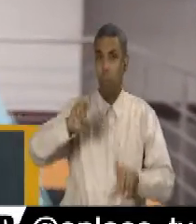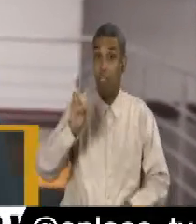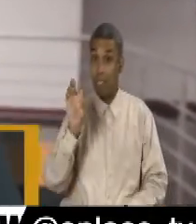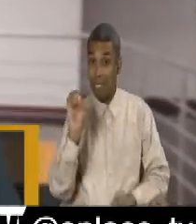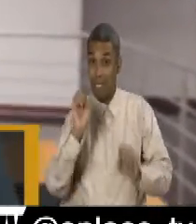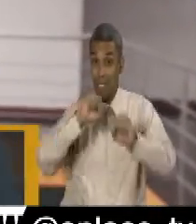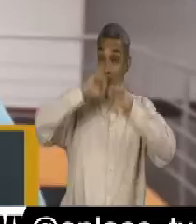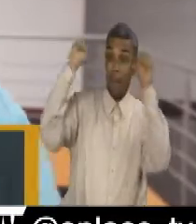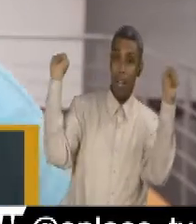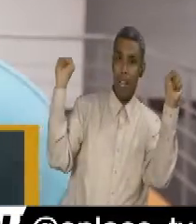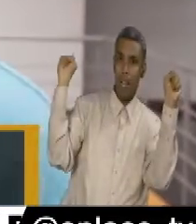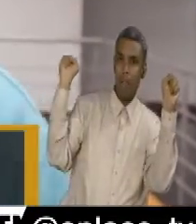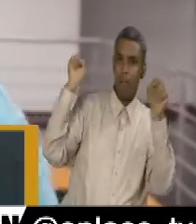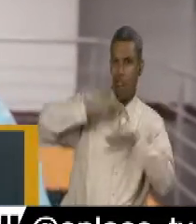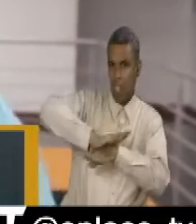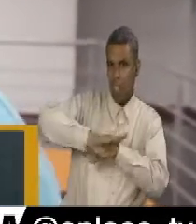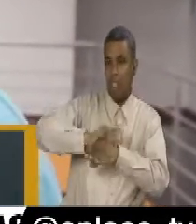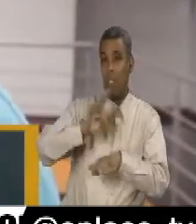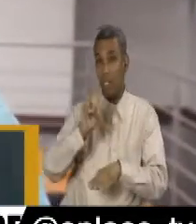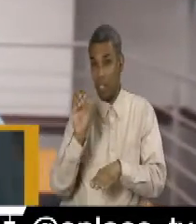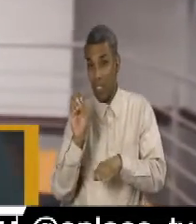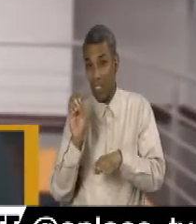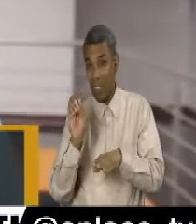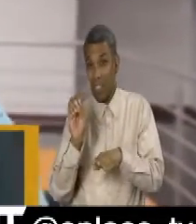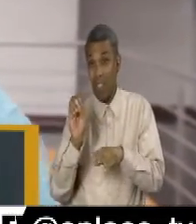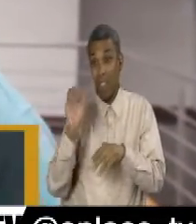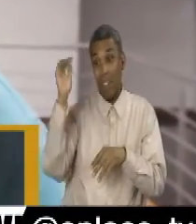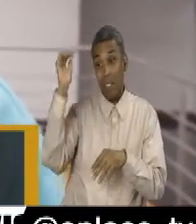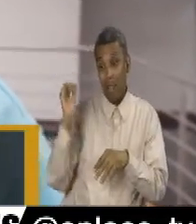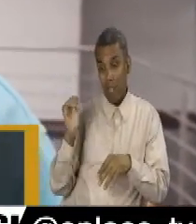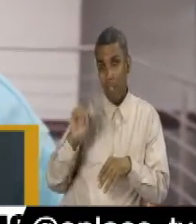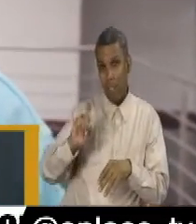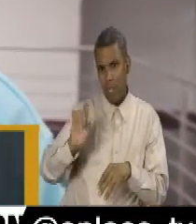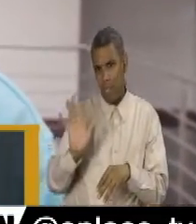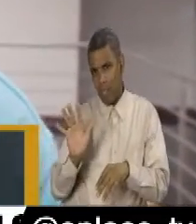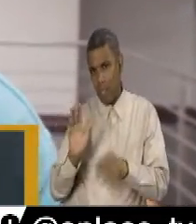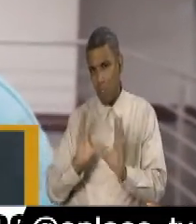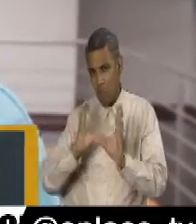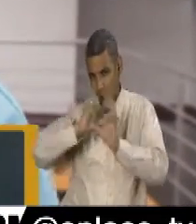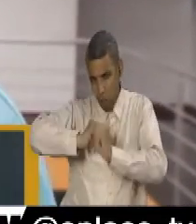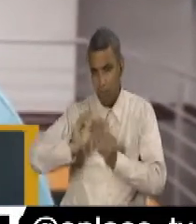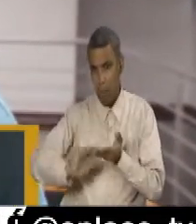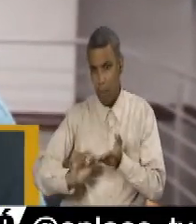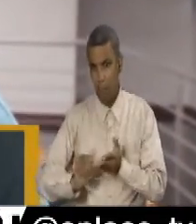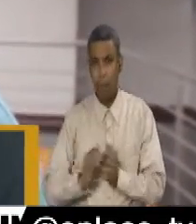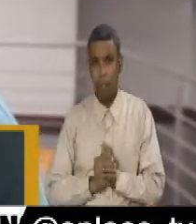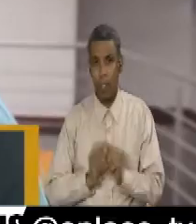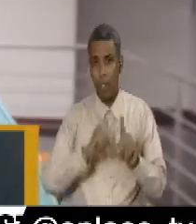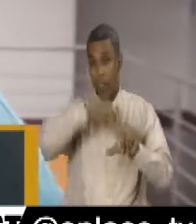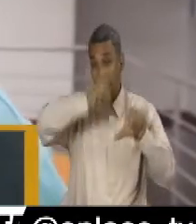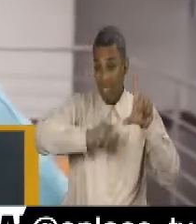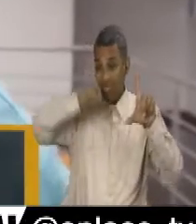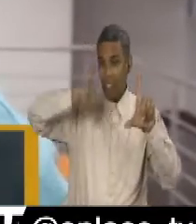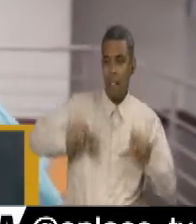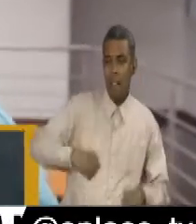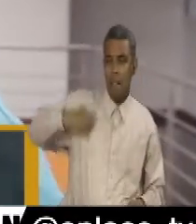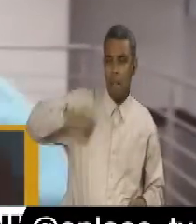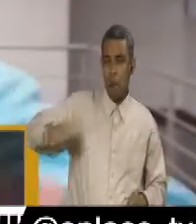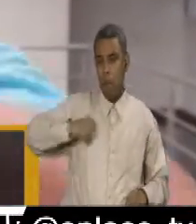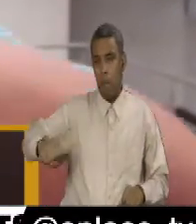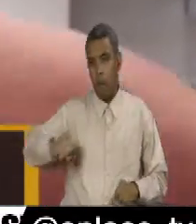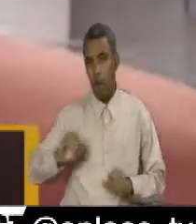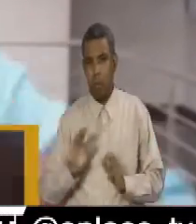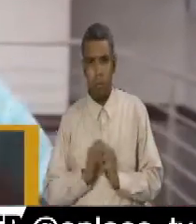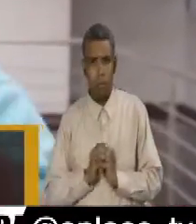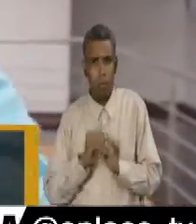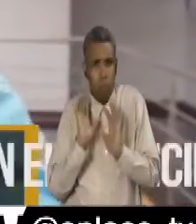y 70 en la noche, ¿sí? Esa parte, 75 en la noche, perdón. No hay variación en esa actividad porque es